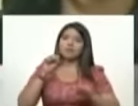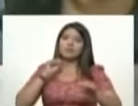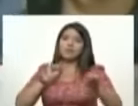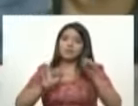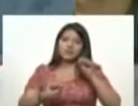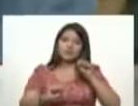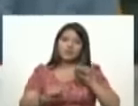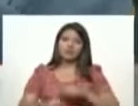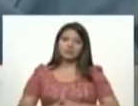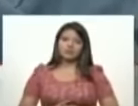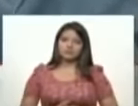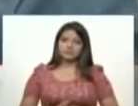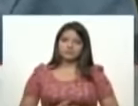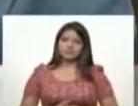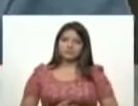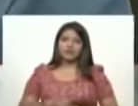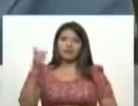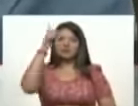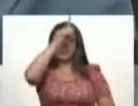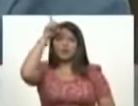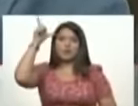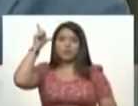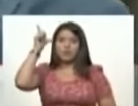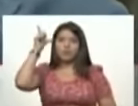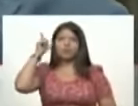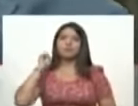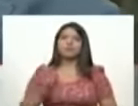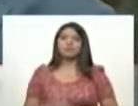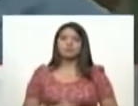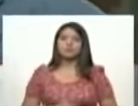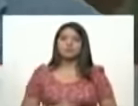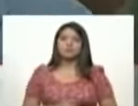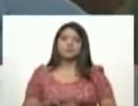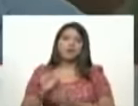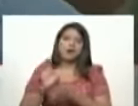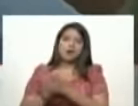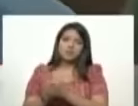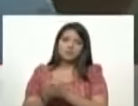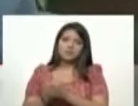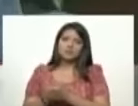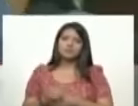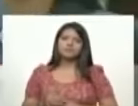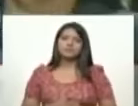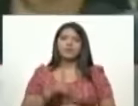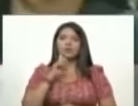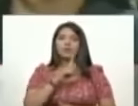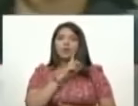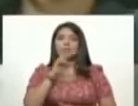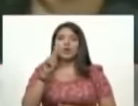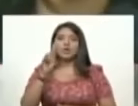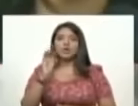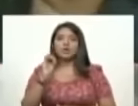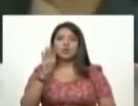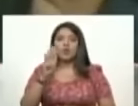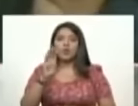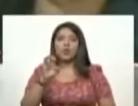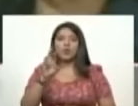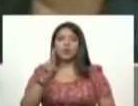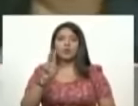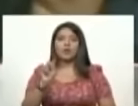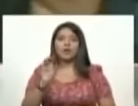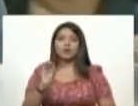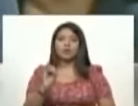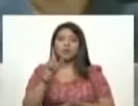defensor de Leopoldo López, nuestro amigo Roberto Marrero,